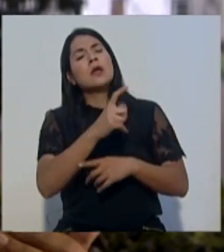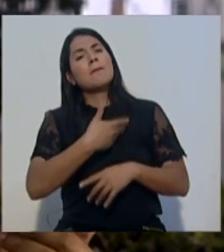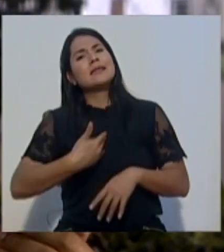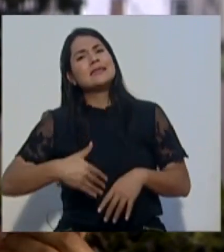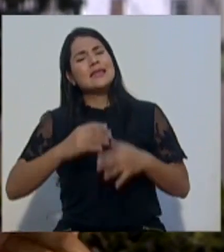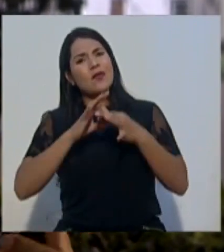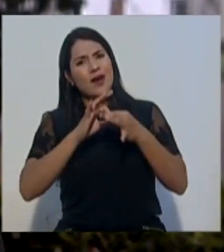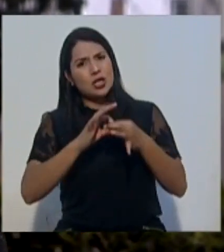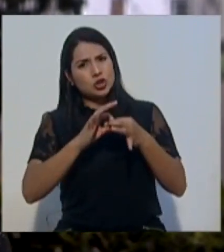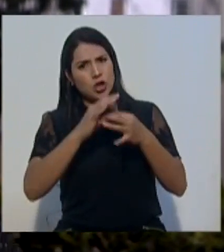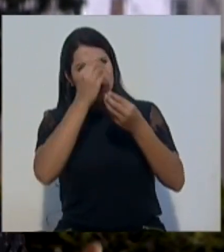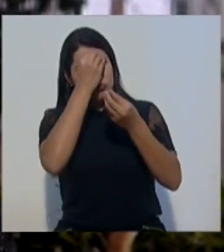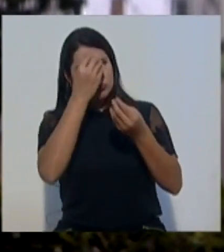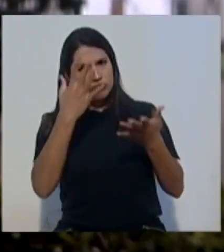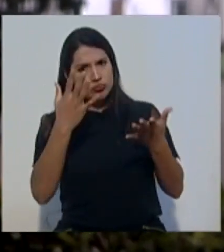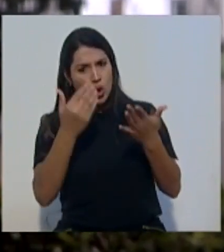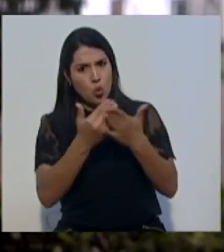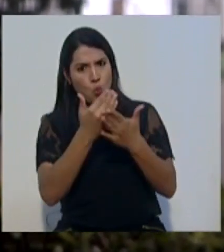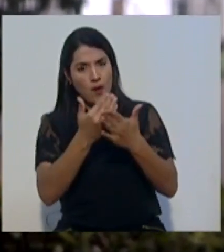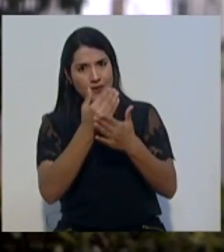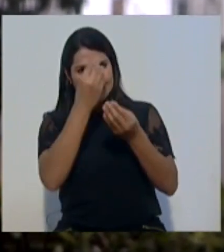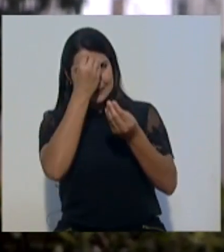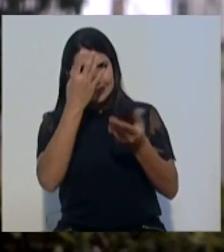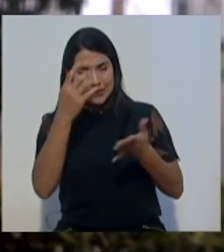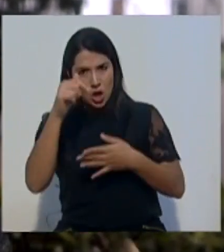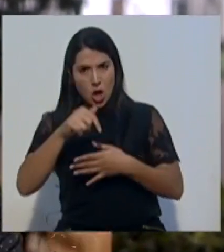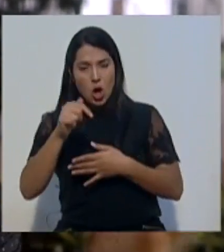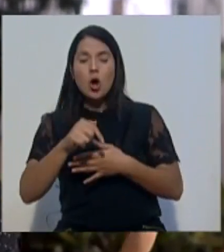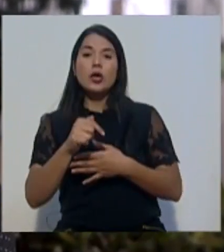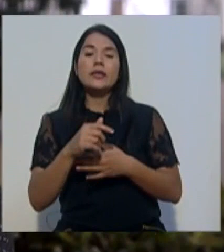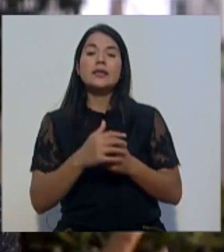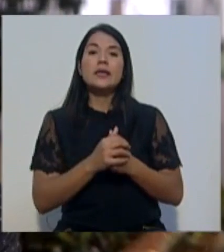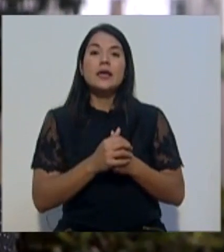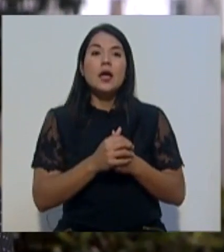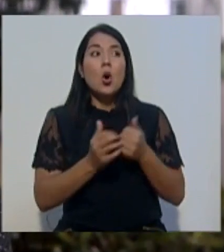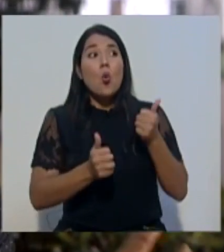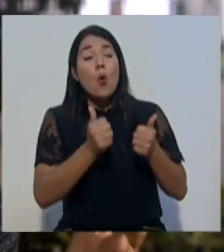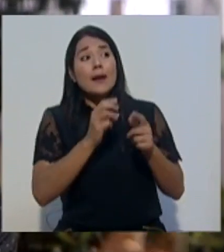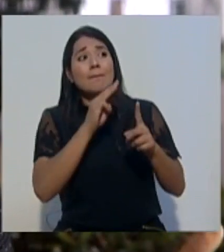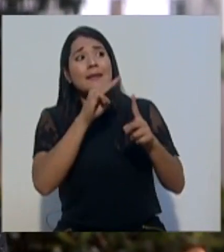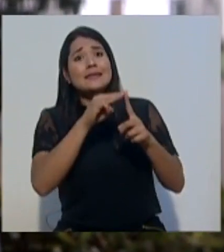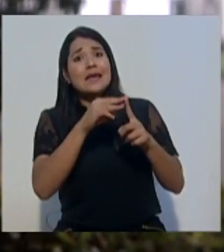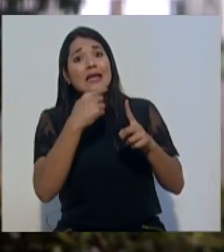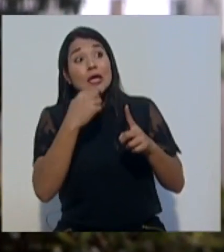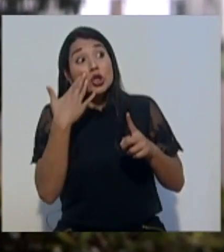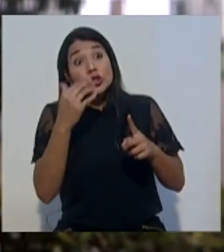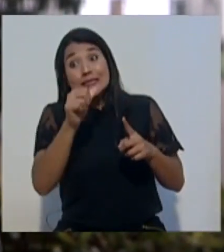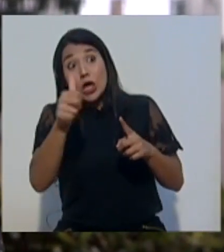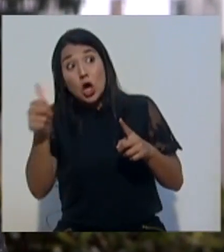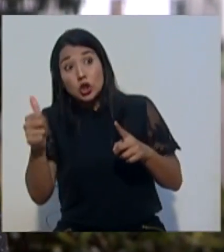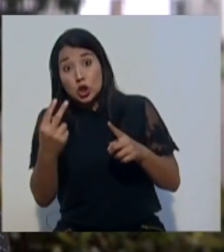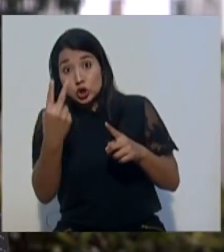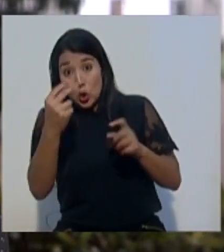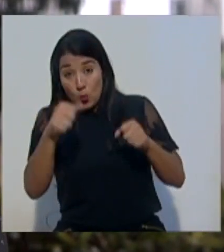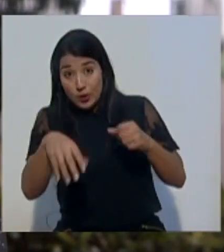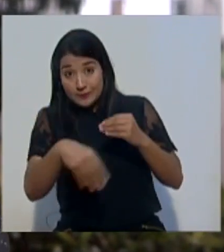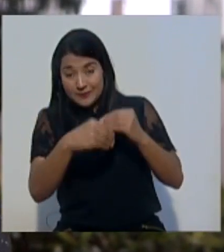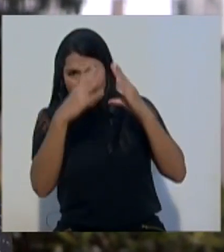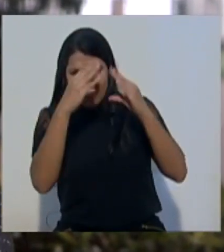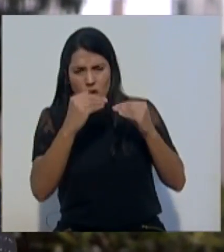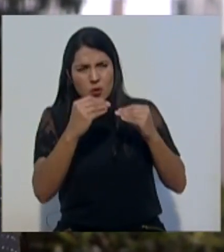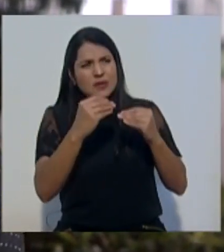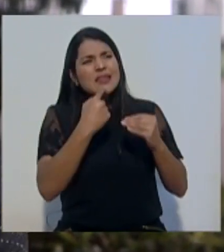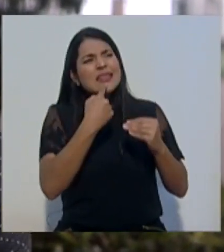anuncian hoy, quisiera saber qué mensaje le dan, y no sé si los otros dos jerarcas quisieran participar, al personal de